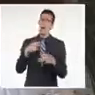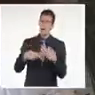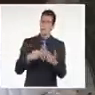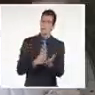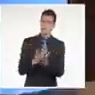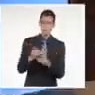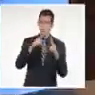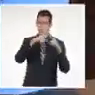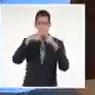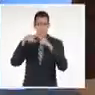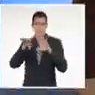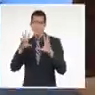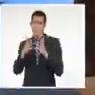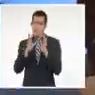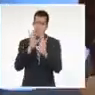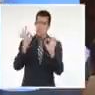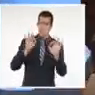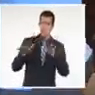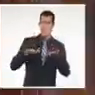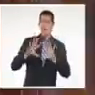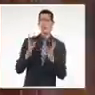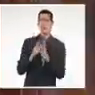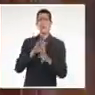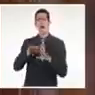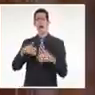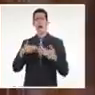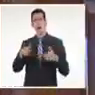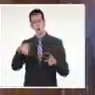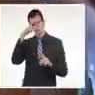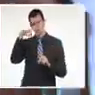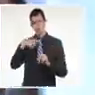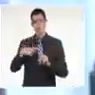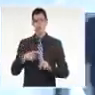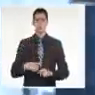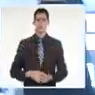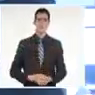normalidad. Marisol Ramírez, Sistema Informativo de la Televisión Cubana.